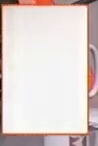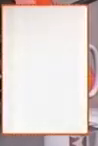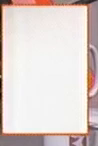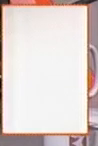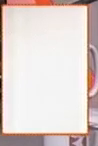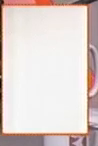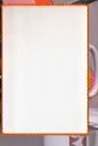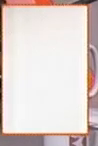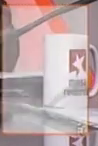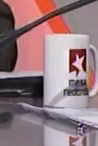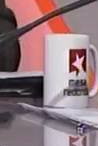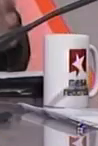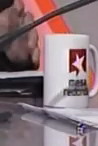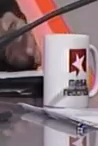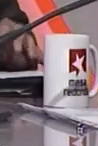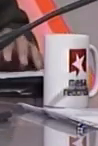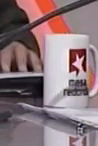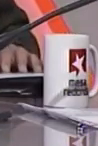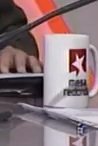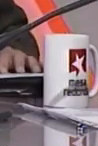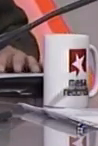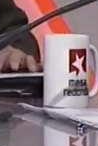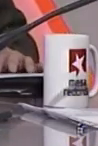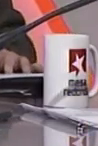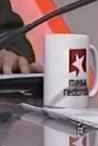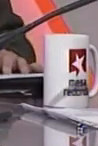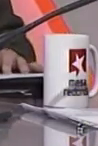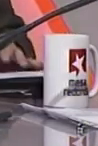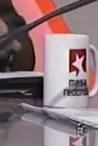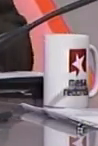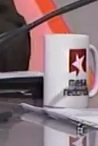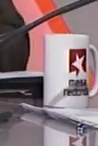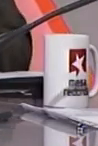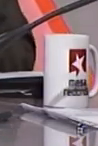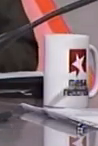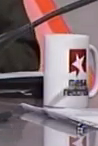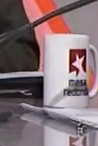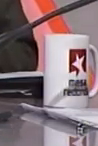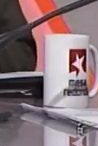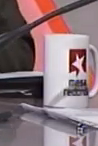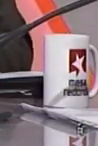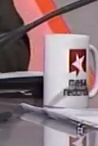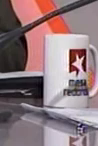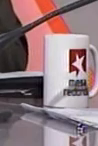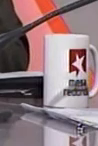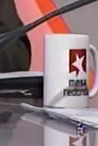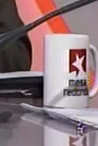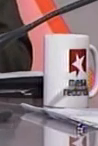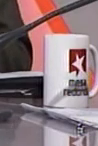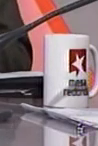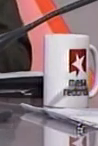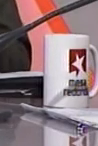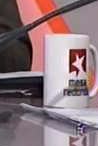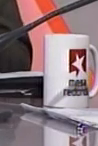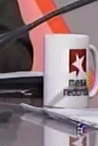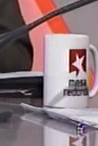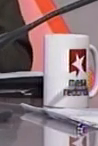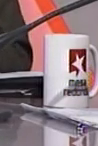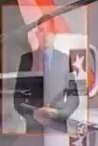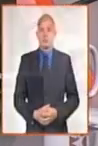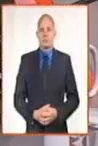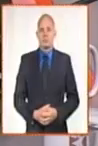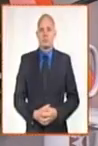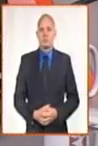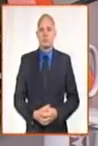Bueno, reporte desde Pinar del Río, una información amplia de lo que está ocurriendo allí en esta provincia, la más